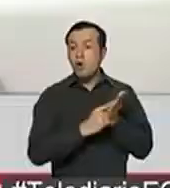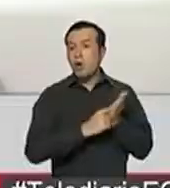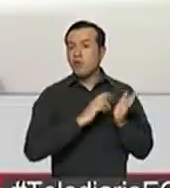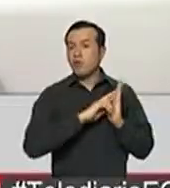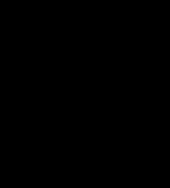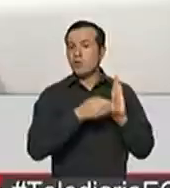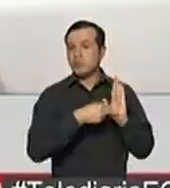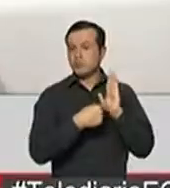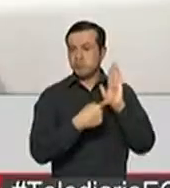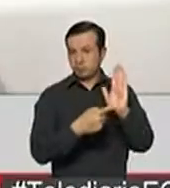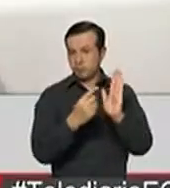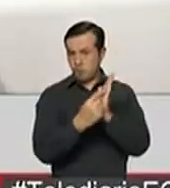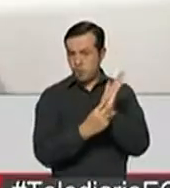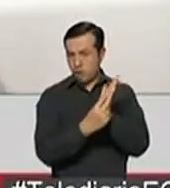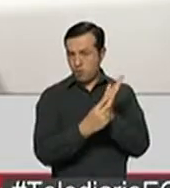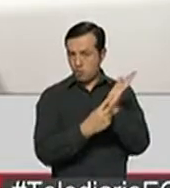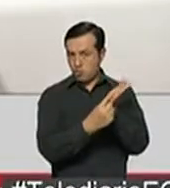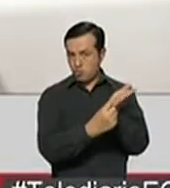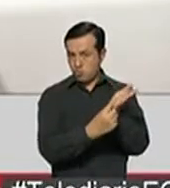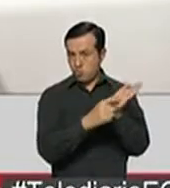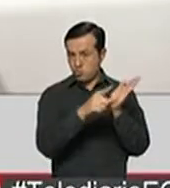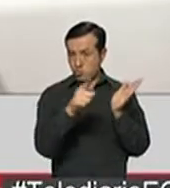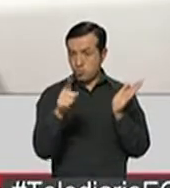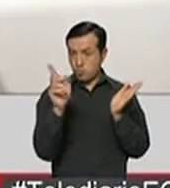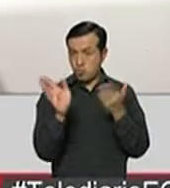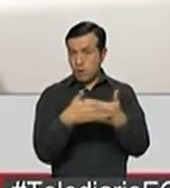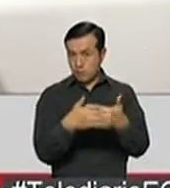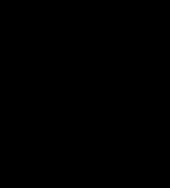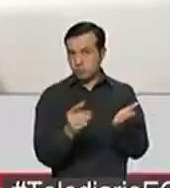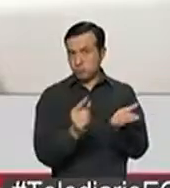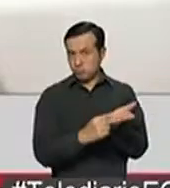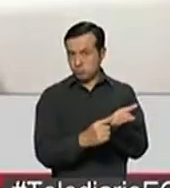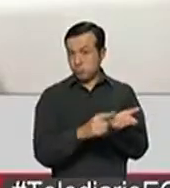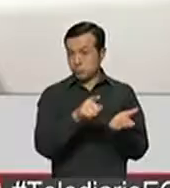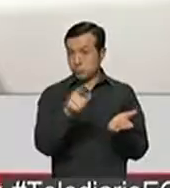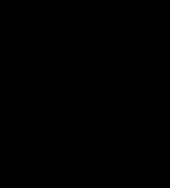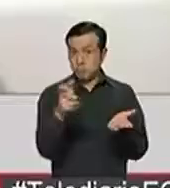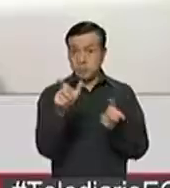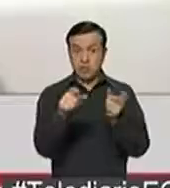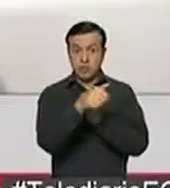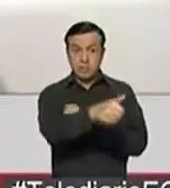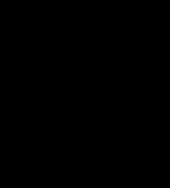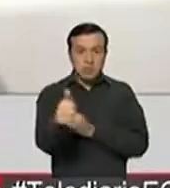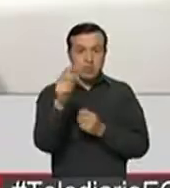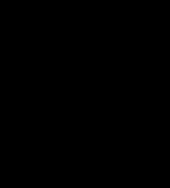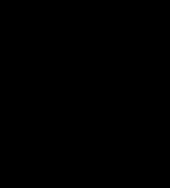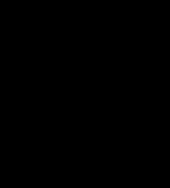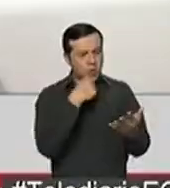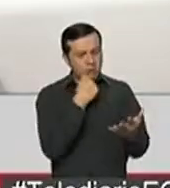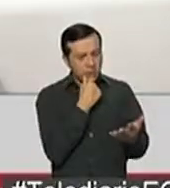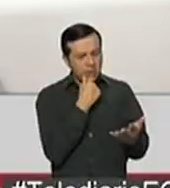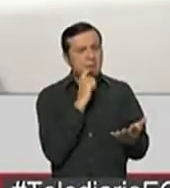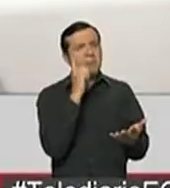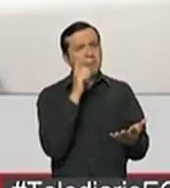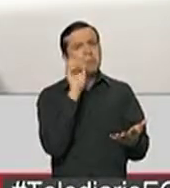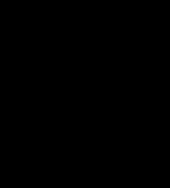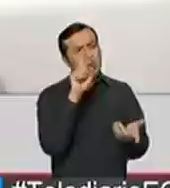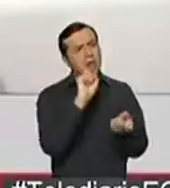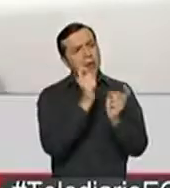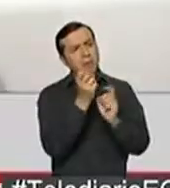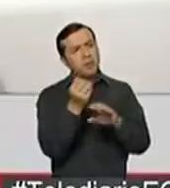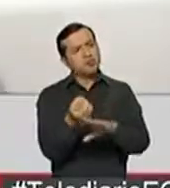de dichas bases, los borradores de dichos anexos. Es decir, queremos que la ciudadanía nos retroalimente información,